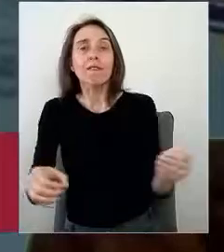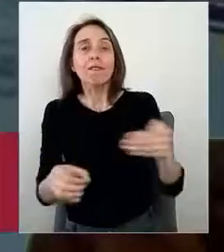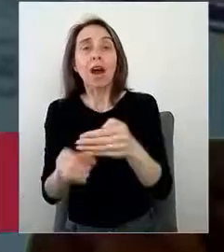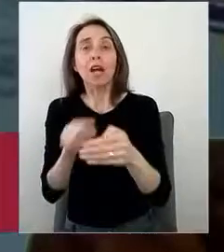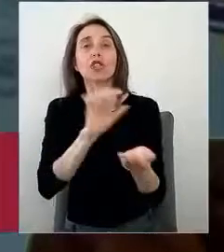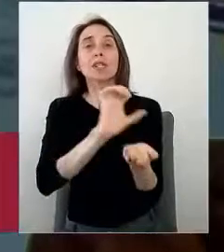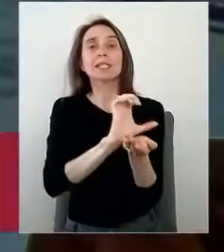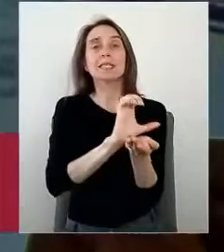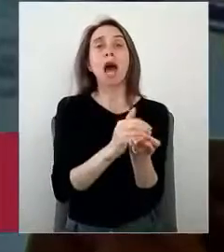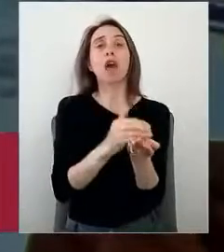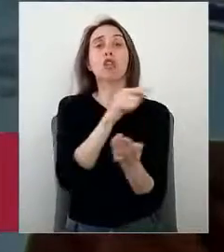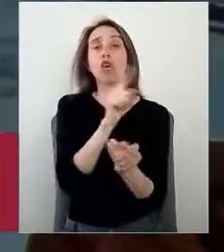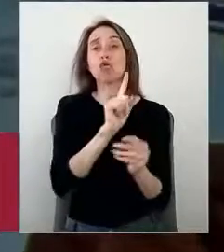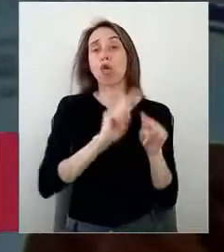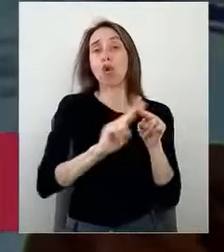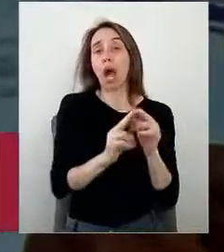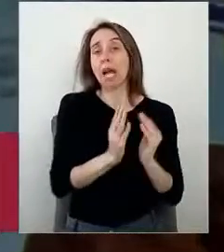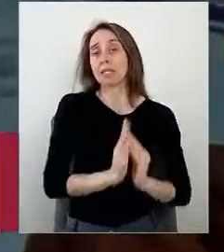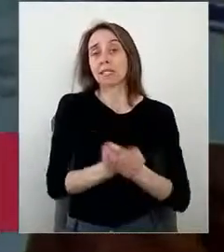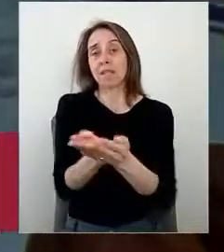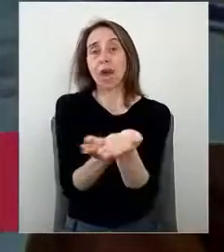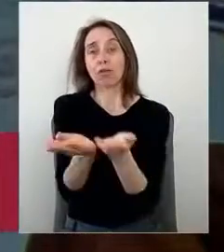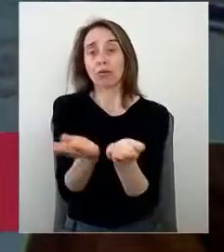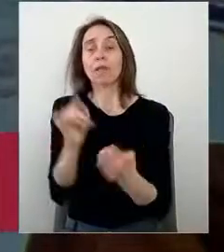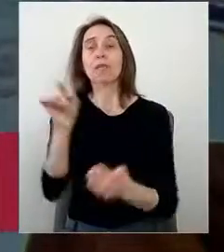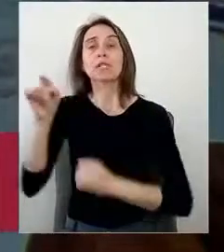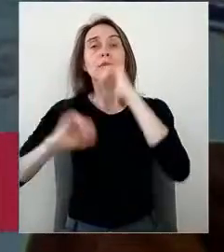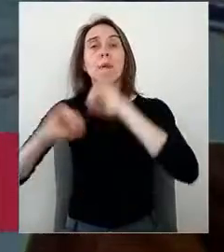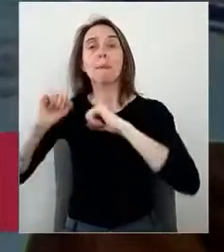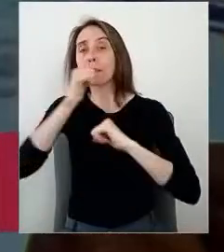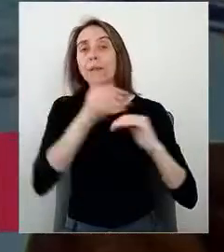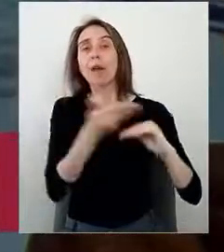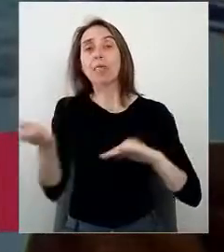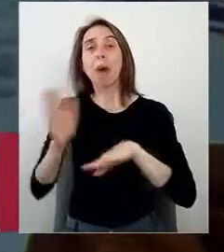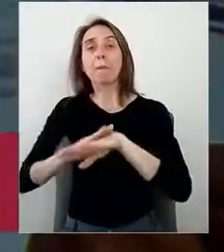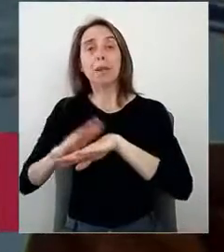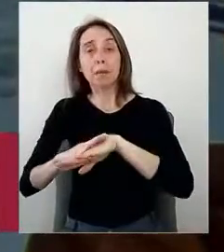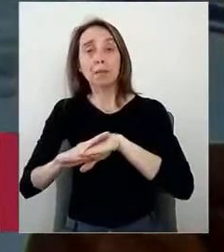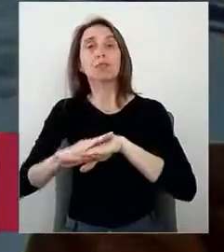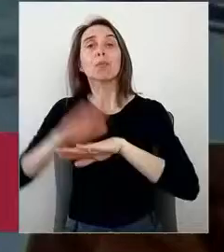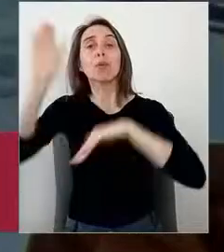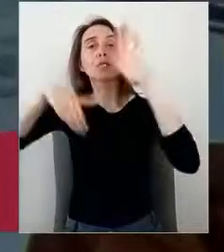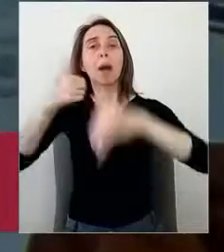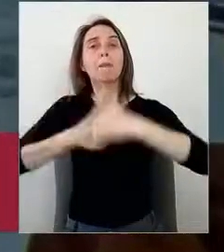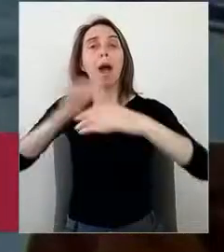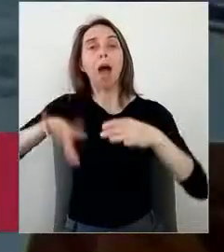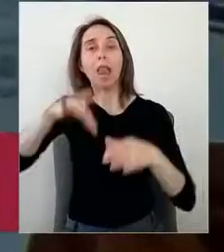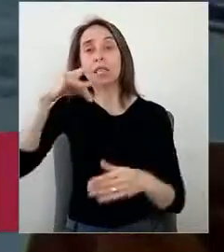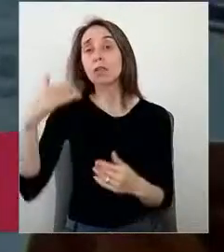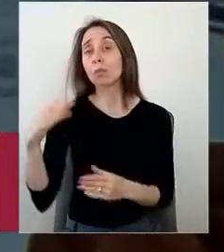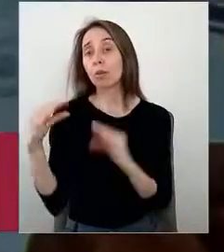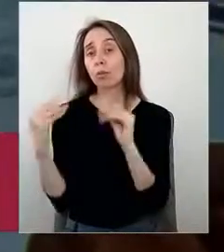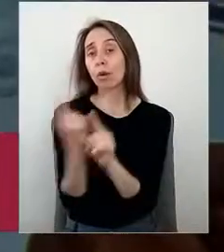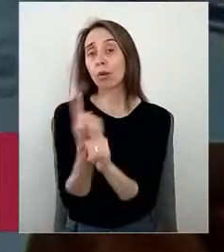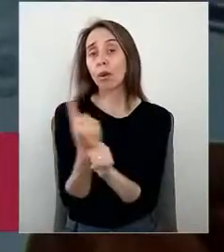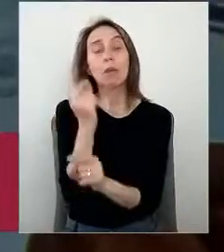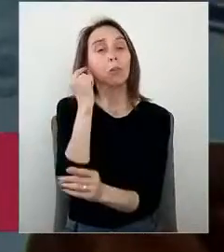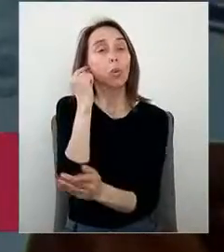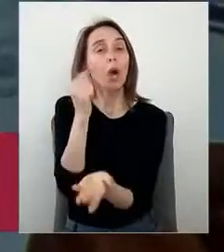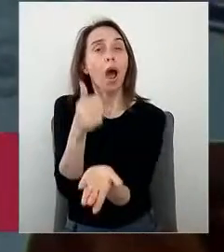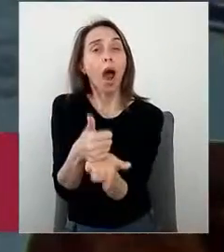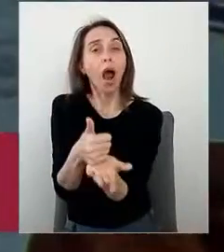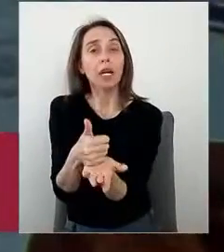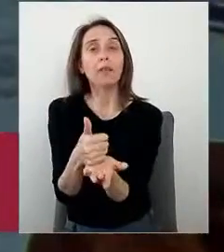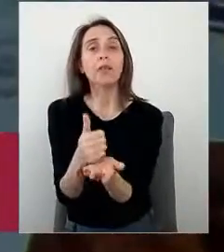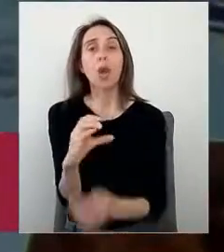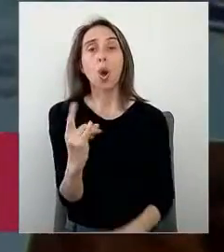decía presidente, es sumamente importante. El día de hoy, por ejemplo, hablando con la alcaldesa de Curaco Vélez, me ha